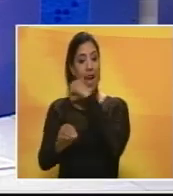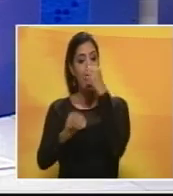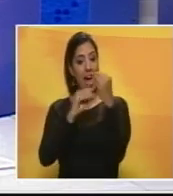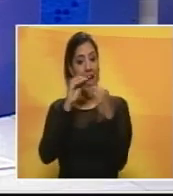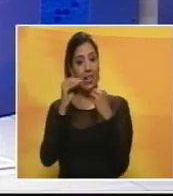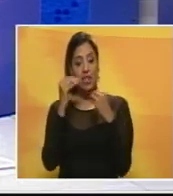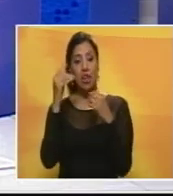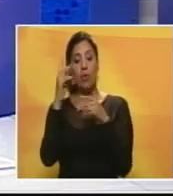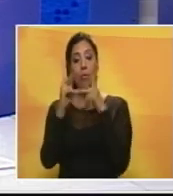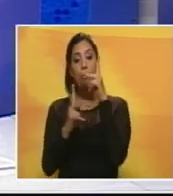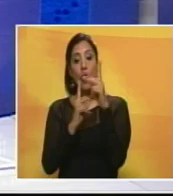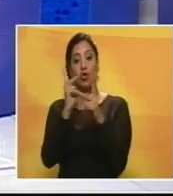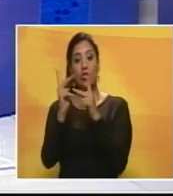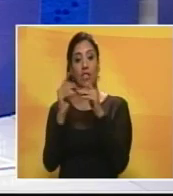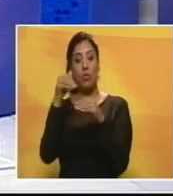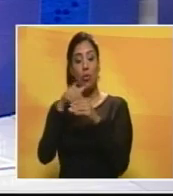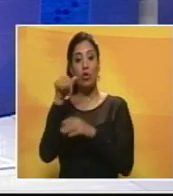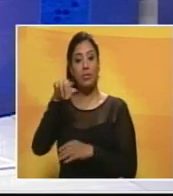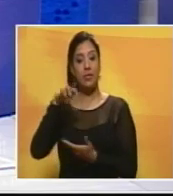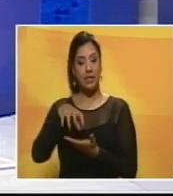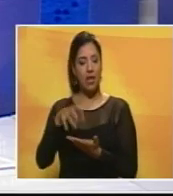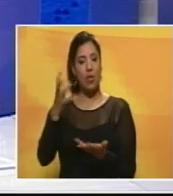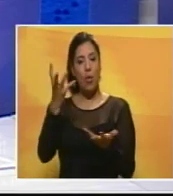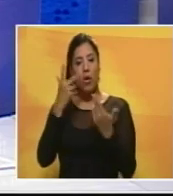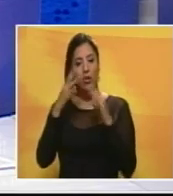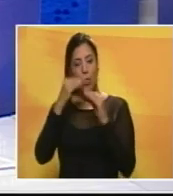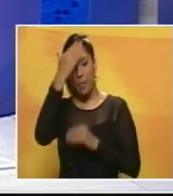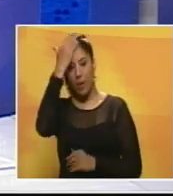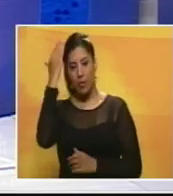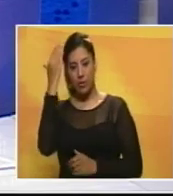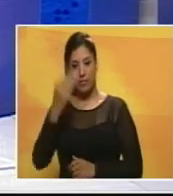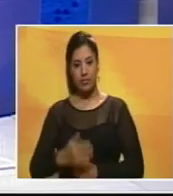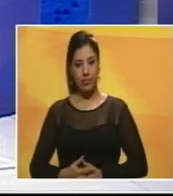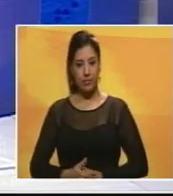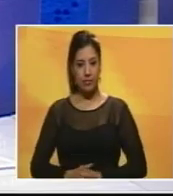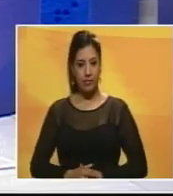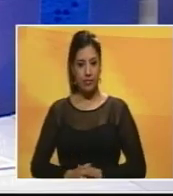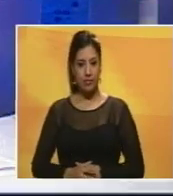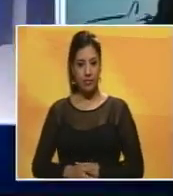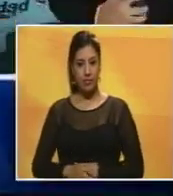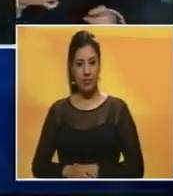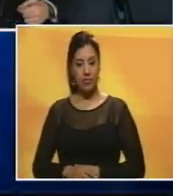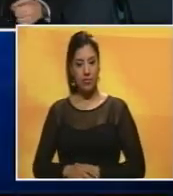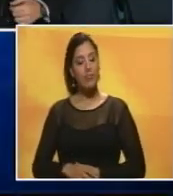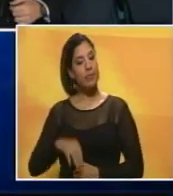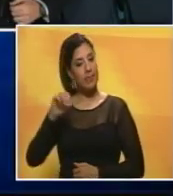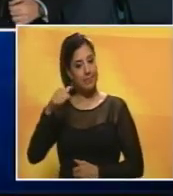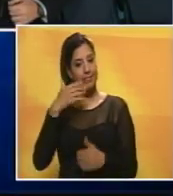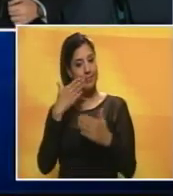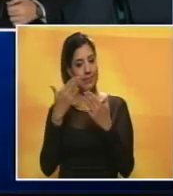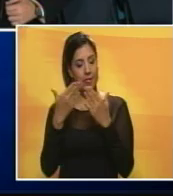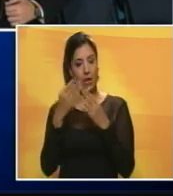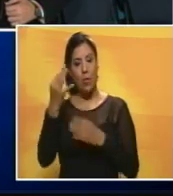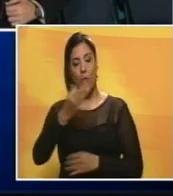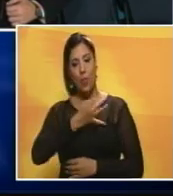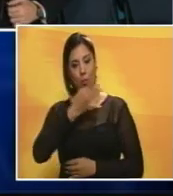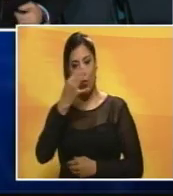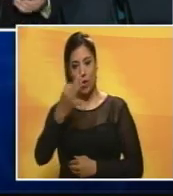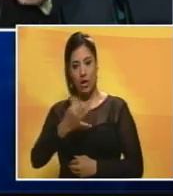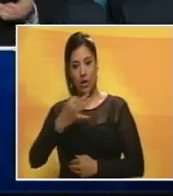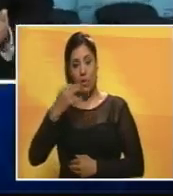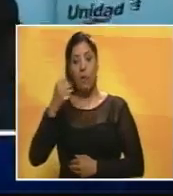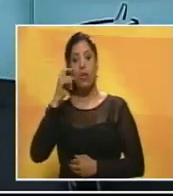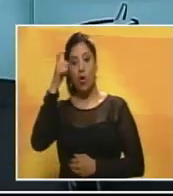cometidas en el proceso de primarias en esa entidad. Manuel Covela nos informa. Adelante, Manuel. Así es, gracias. Buenas